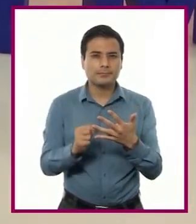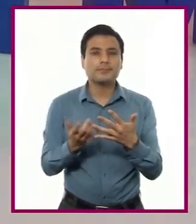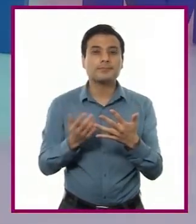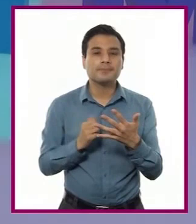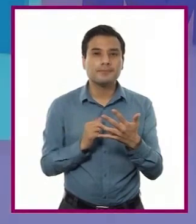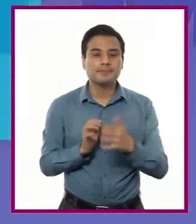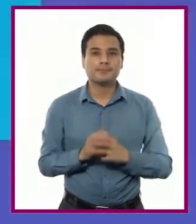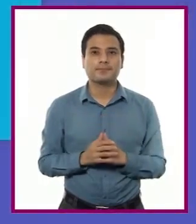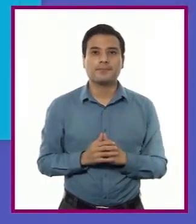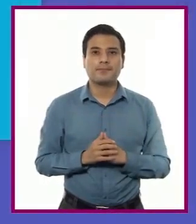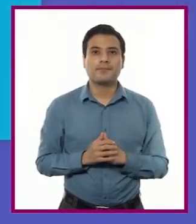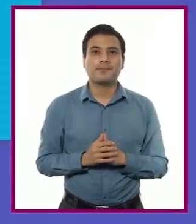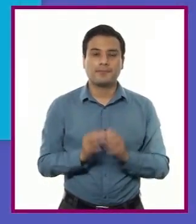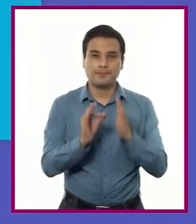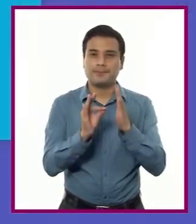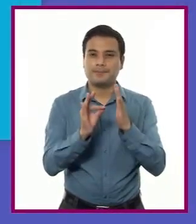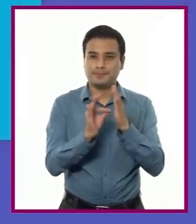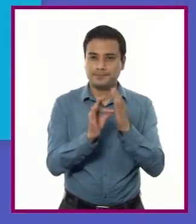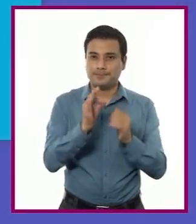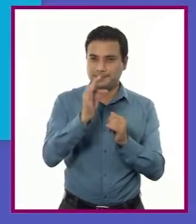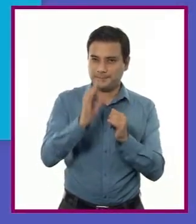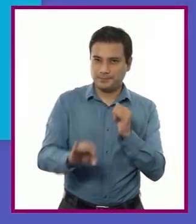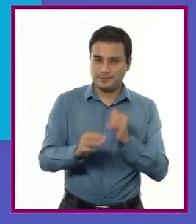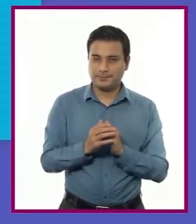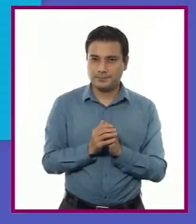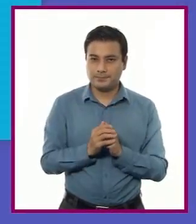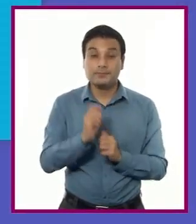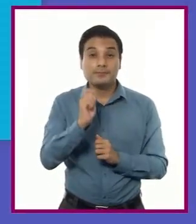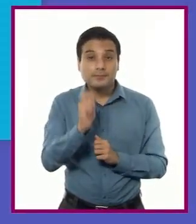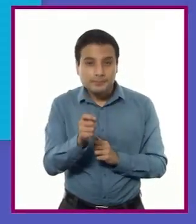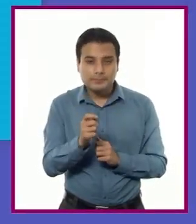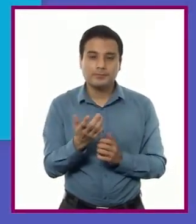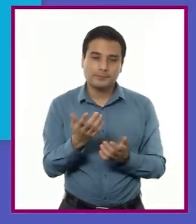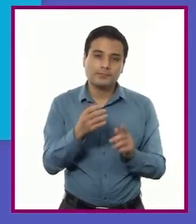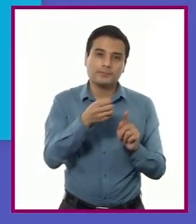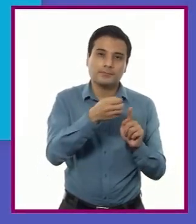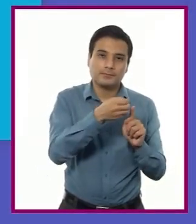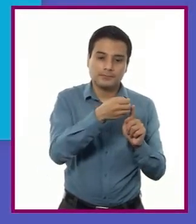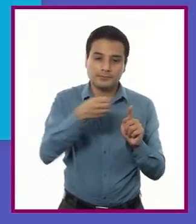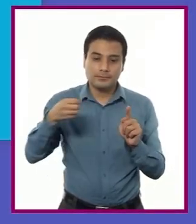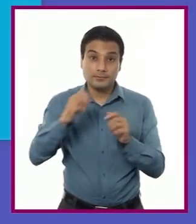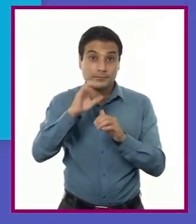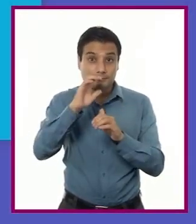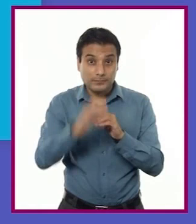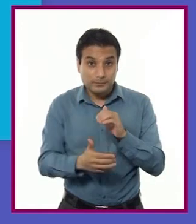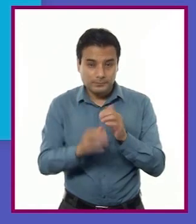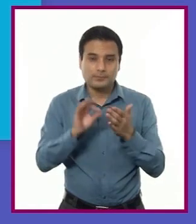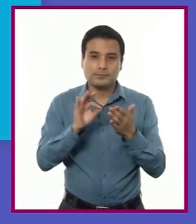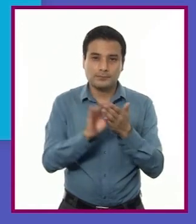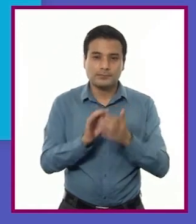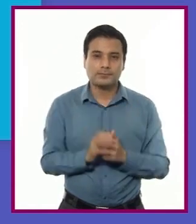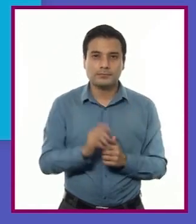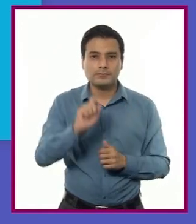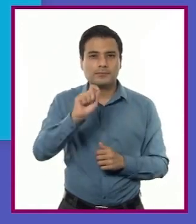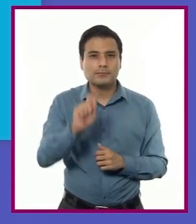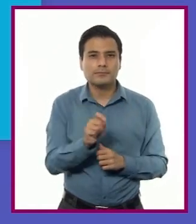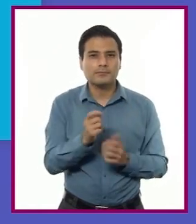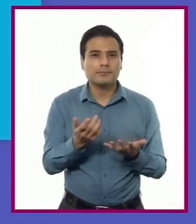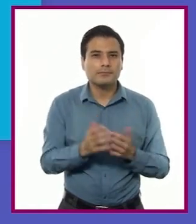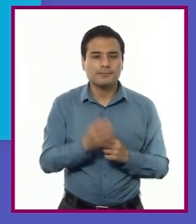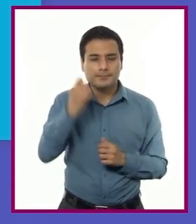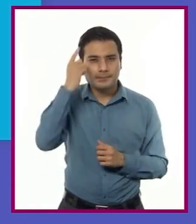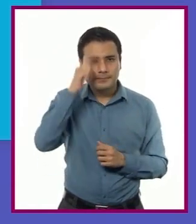encuentran: el punto final se coloca al final de un enunciado para cerrarlo. La coma, además de permitir